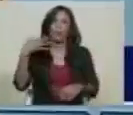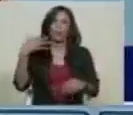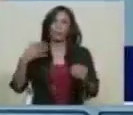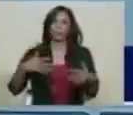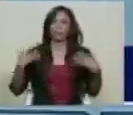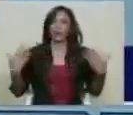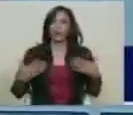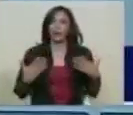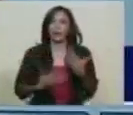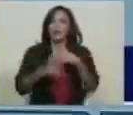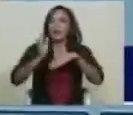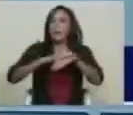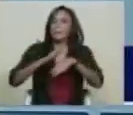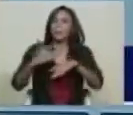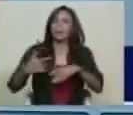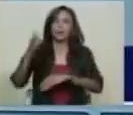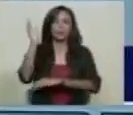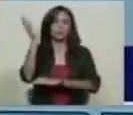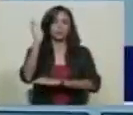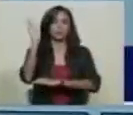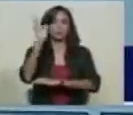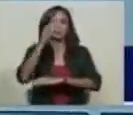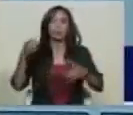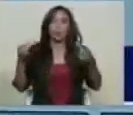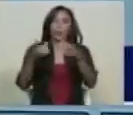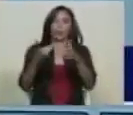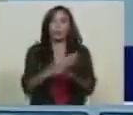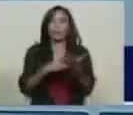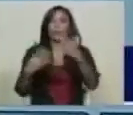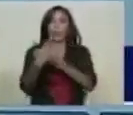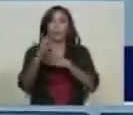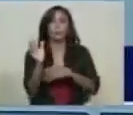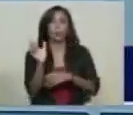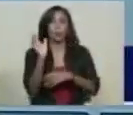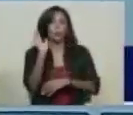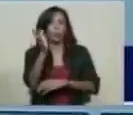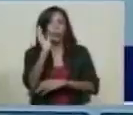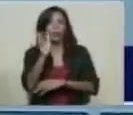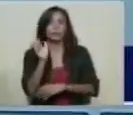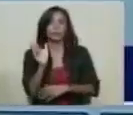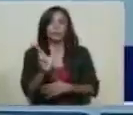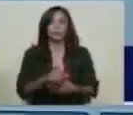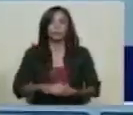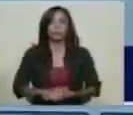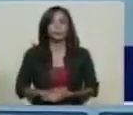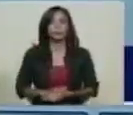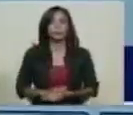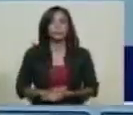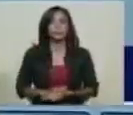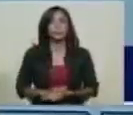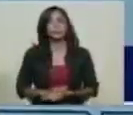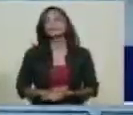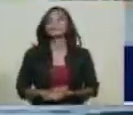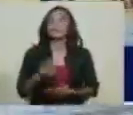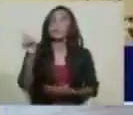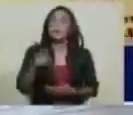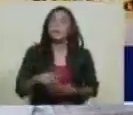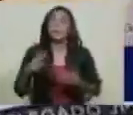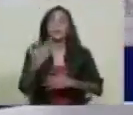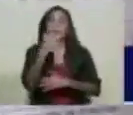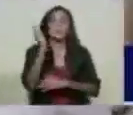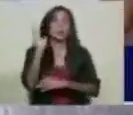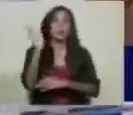tener una plenaria conjunta de nuestro 4º Congreso del Partido Socialista Unido de Venezuela y del 3.º Congreso